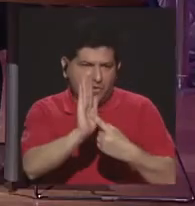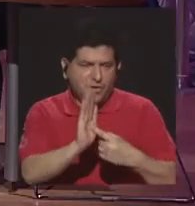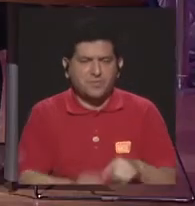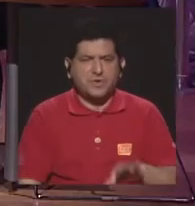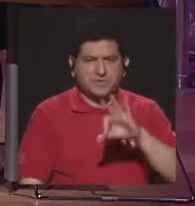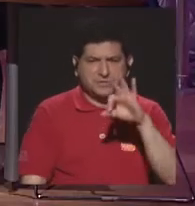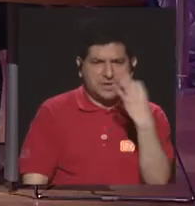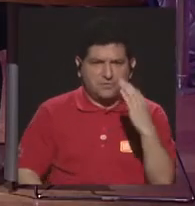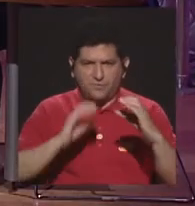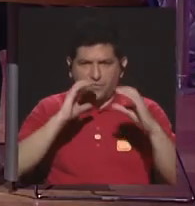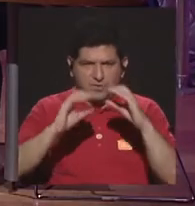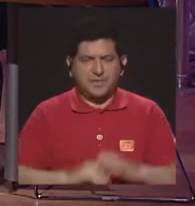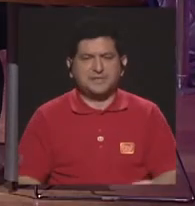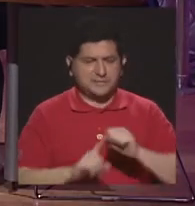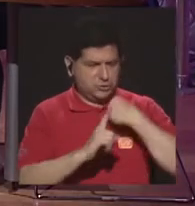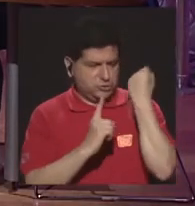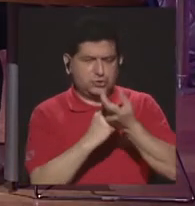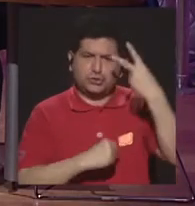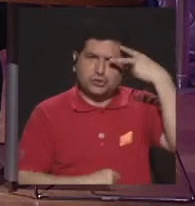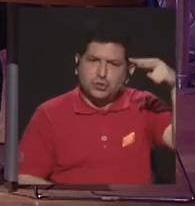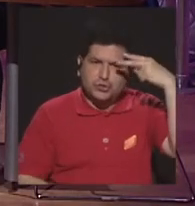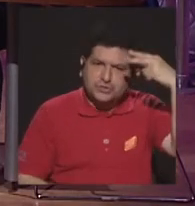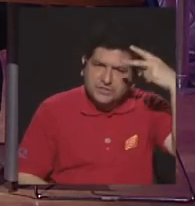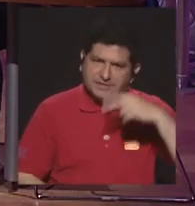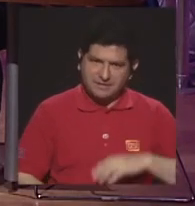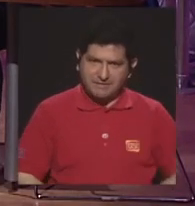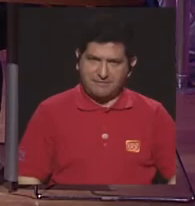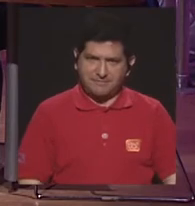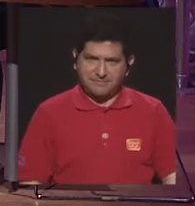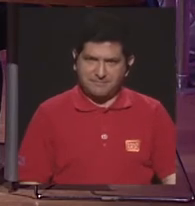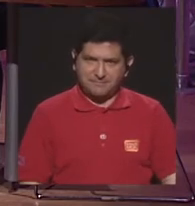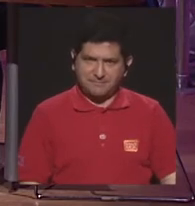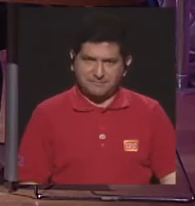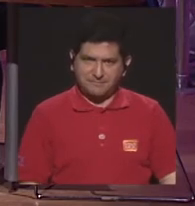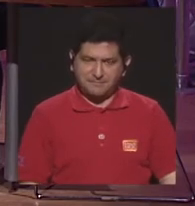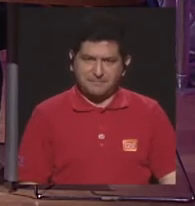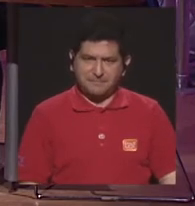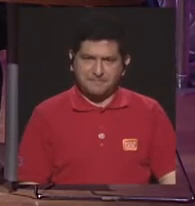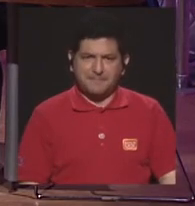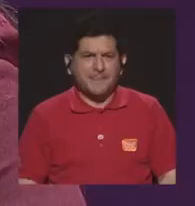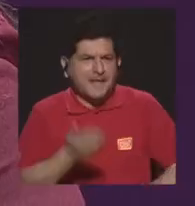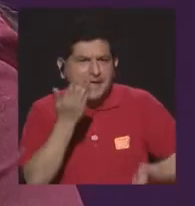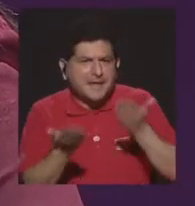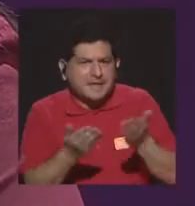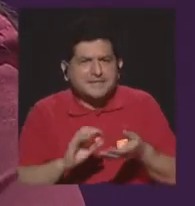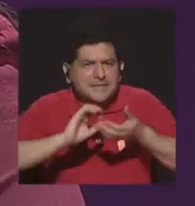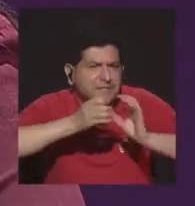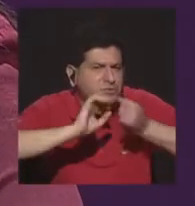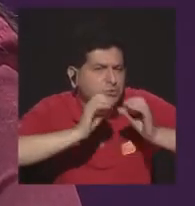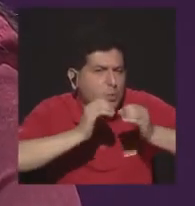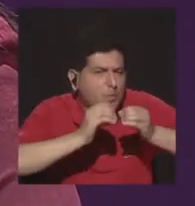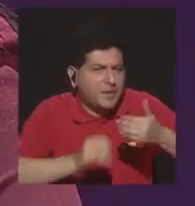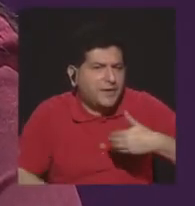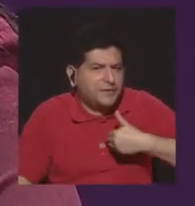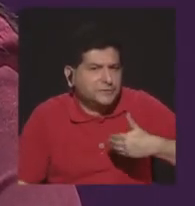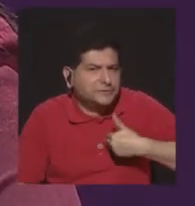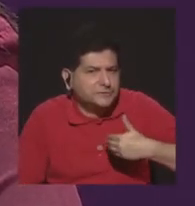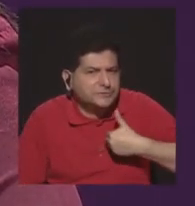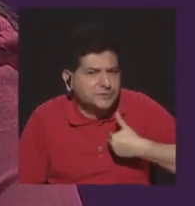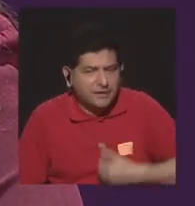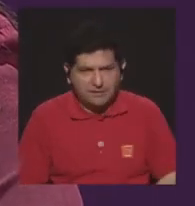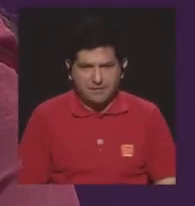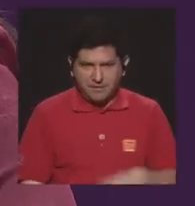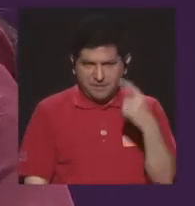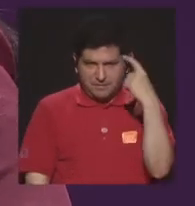medios de la sociedad mexicana por los medios de comunicación, ¿verdad? ¿Cuáles son, digamos, algunas cifras en términos